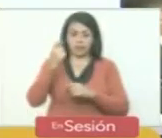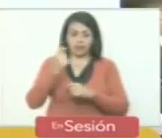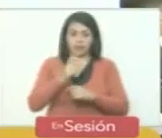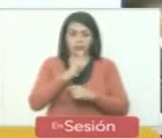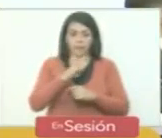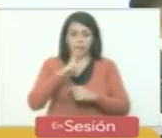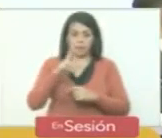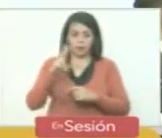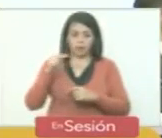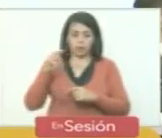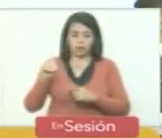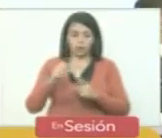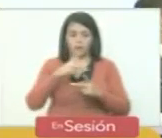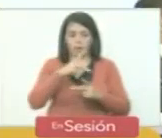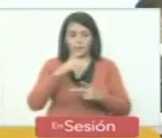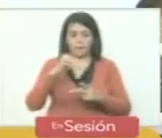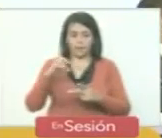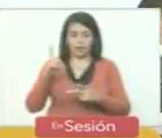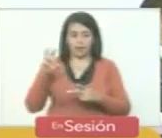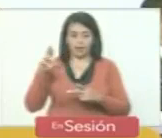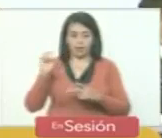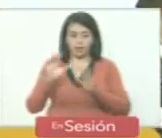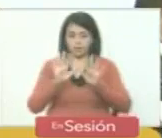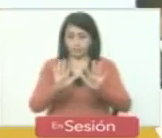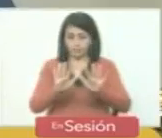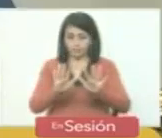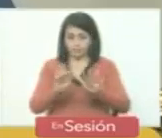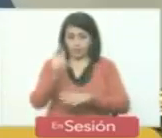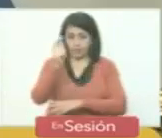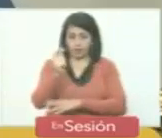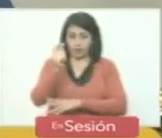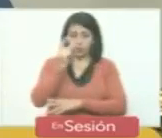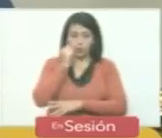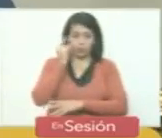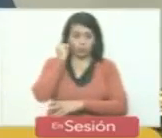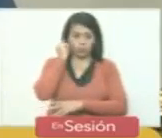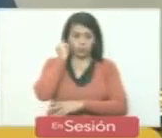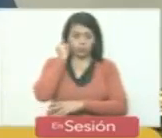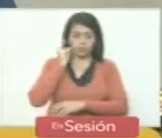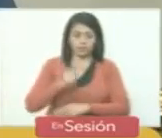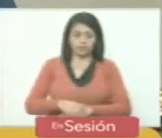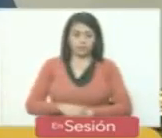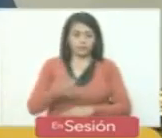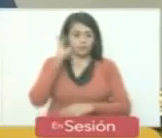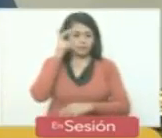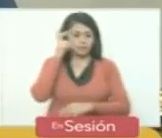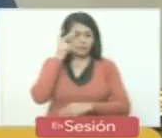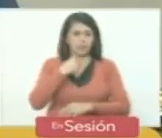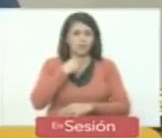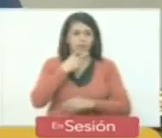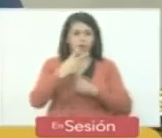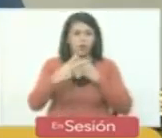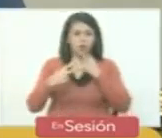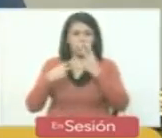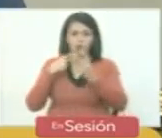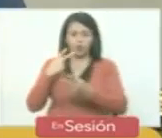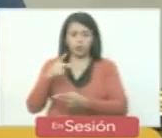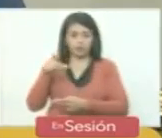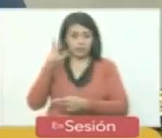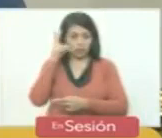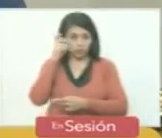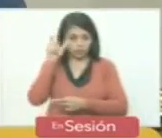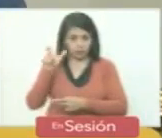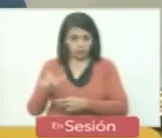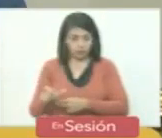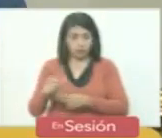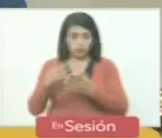Bruno Galo, Pedro Carreño. Un momento, secretaria, queridas diputadas y queridos diputados. Se escuchan más voces aquí que las voces que están